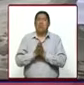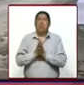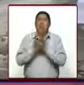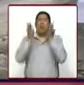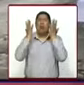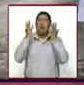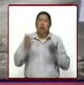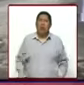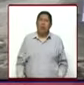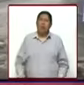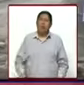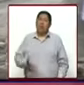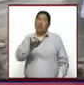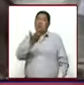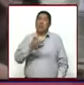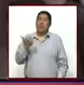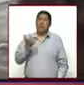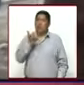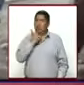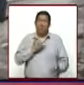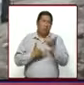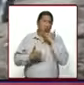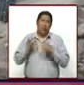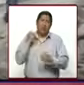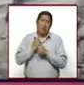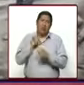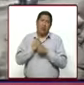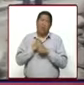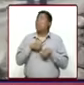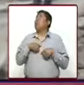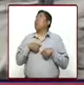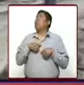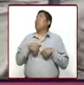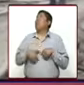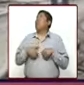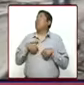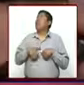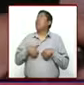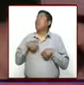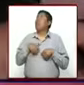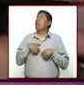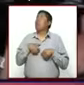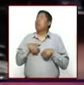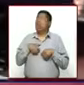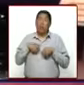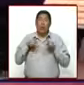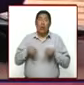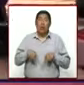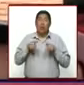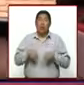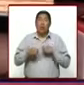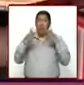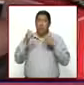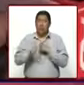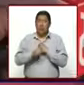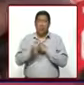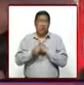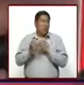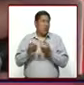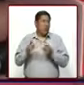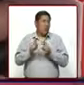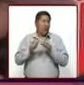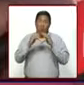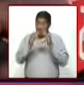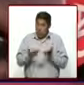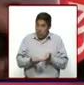más, porque dos obreritos están trabajando y el resto, por eso tarda. Los peatones corren bastante riesgo, en hora de